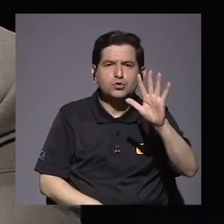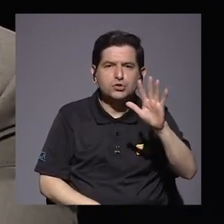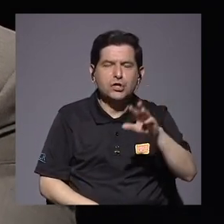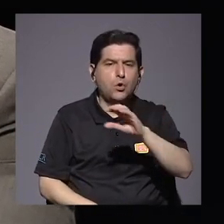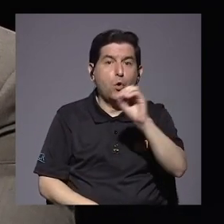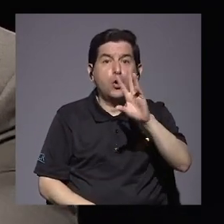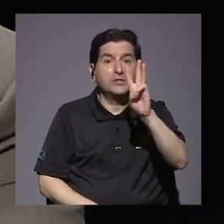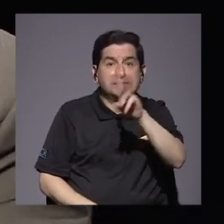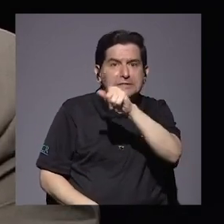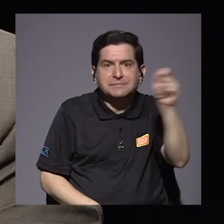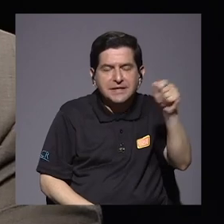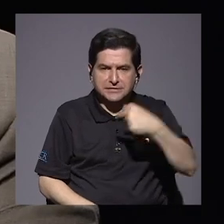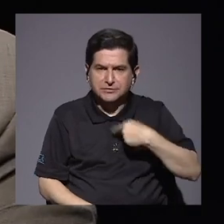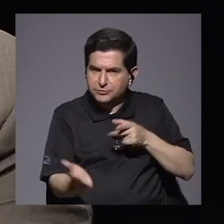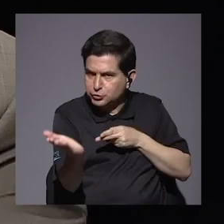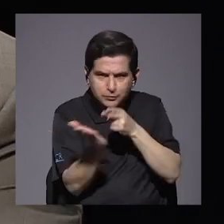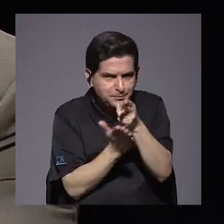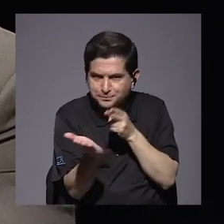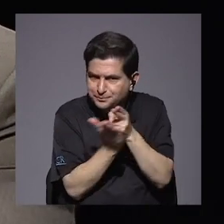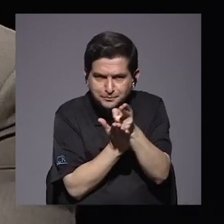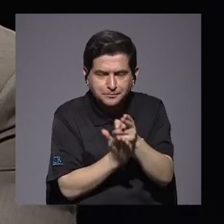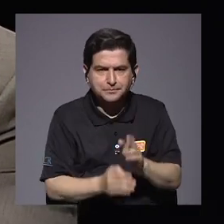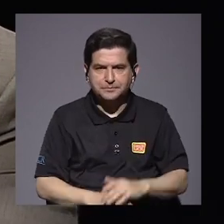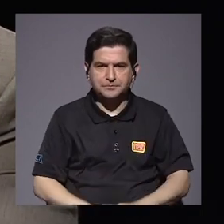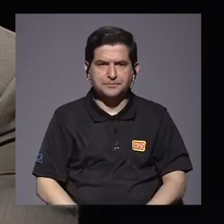Yo le soy sincero, Marlon,